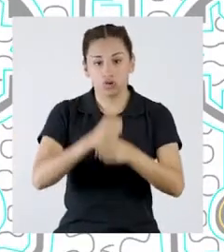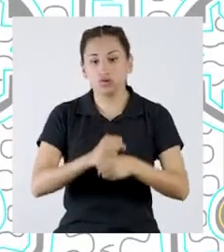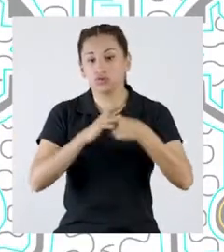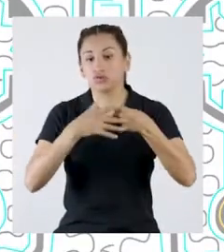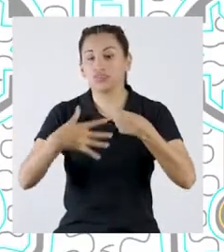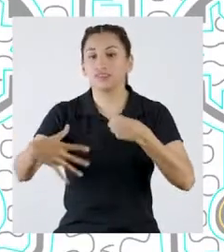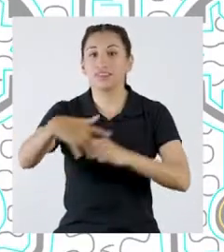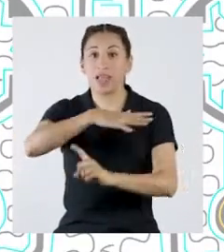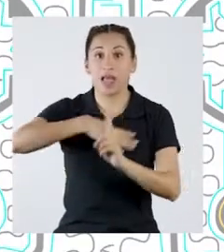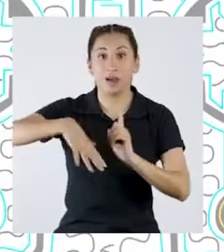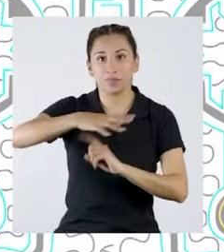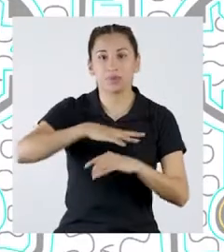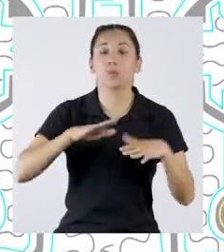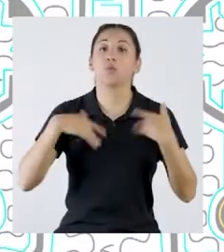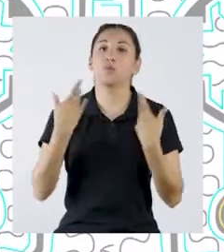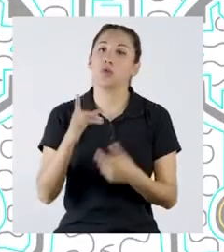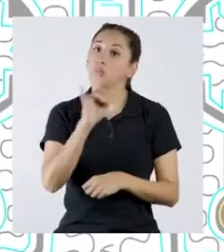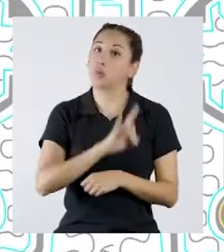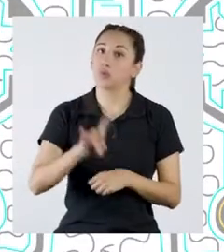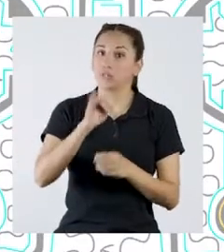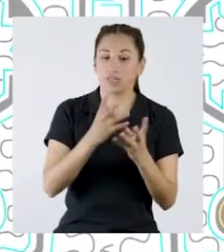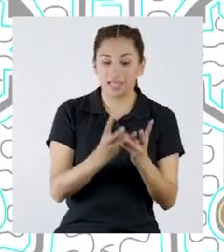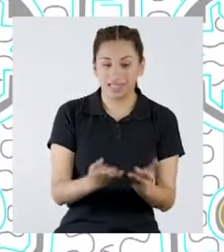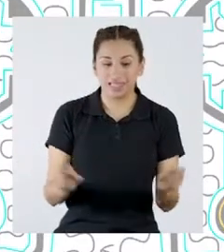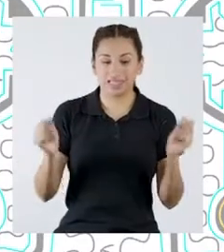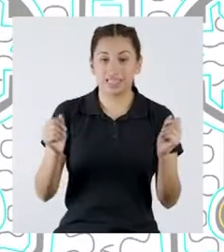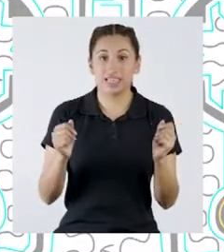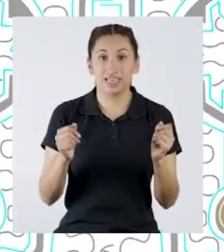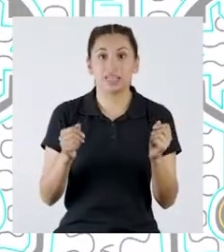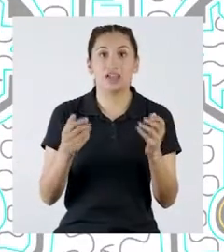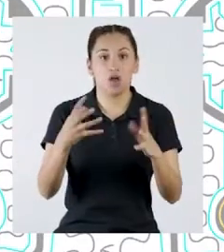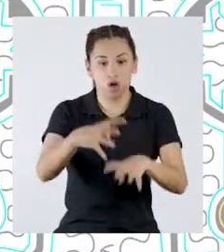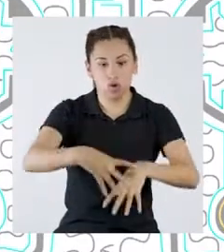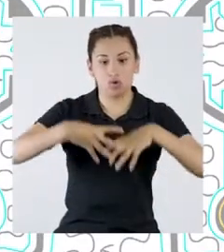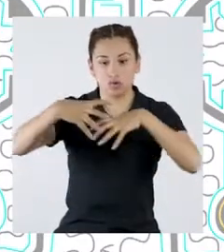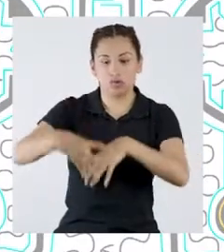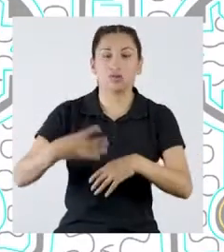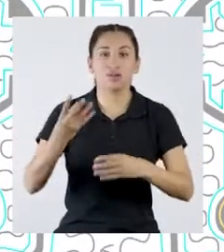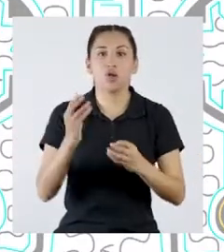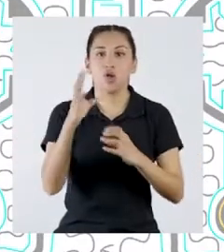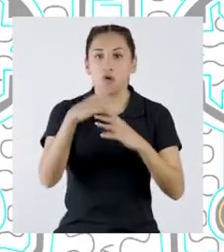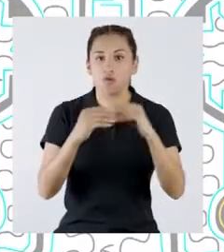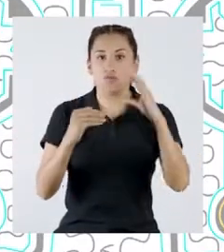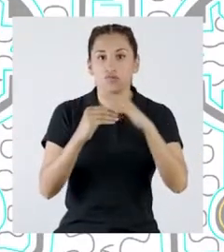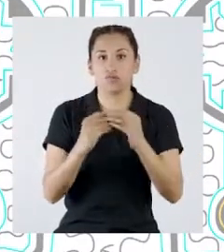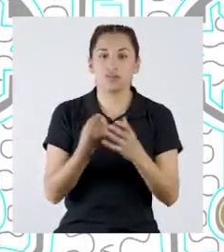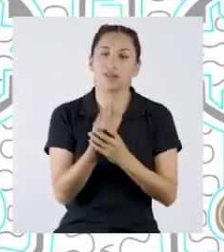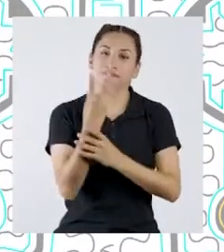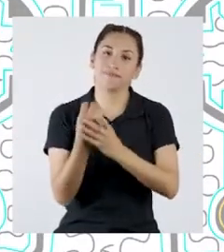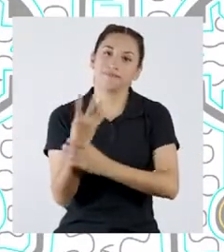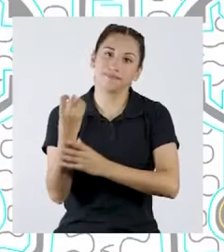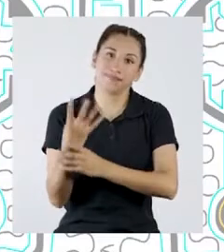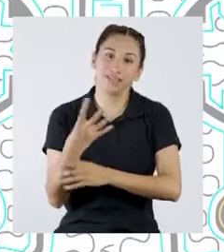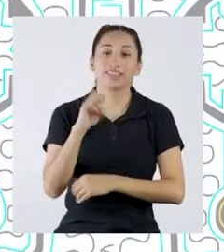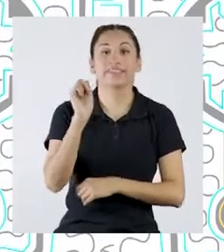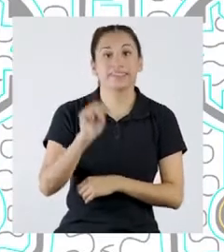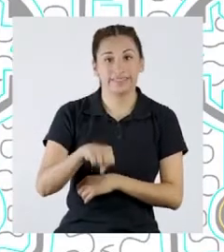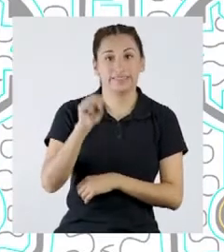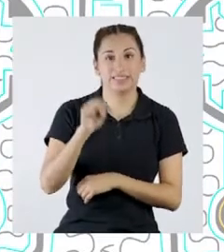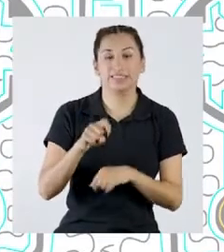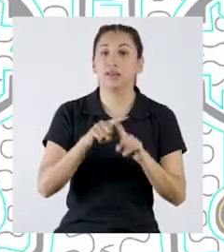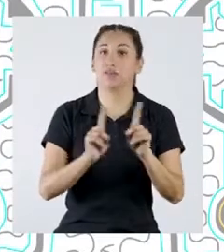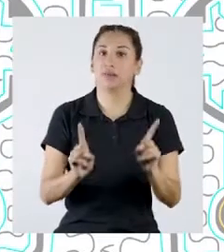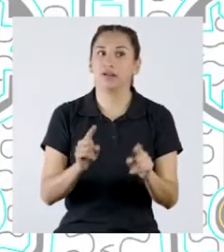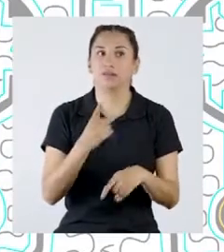sostenibilidad ambiental? Podríamos utilizar el suelo en la agricultura orgánica, cultivando frutas y hortalizas.